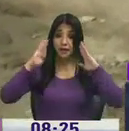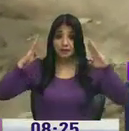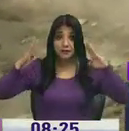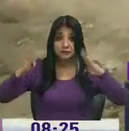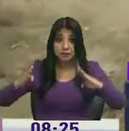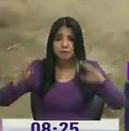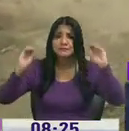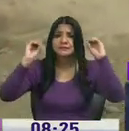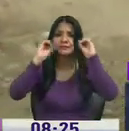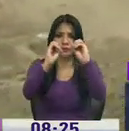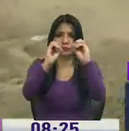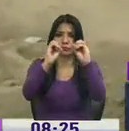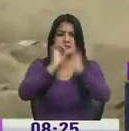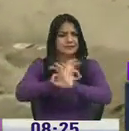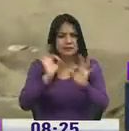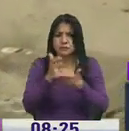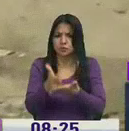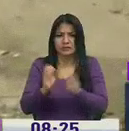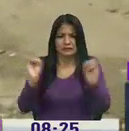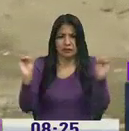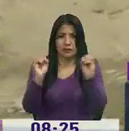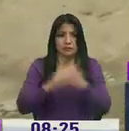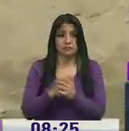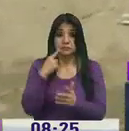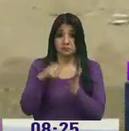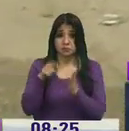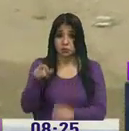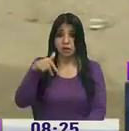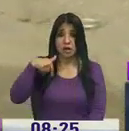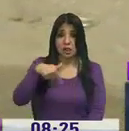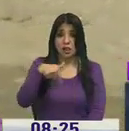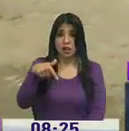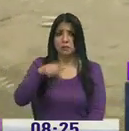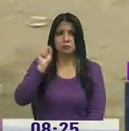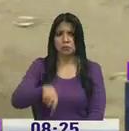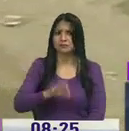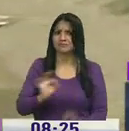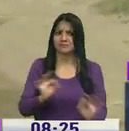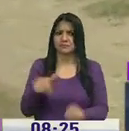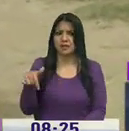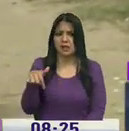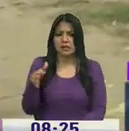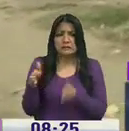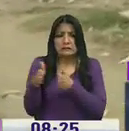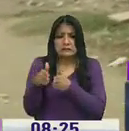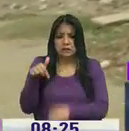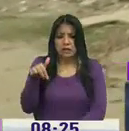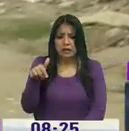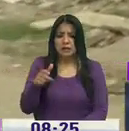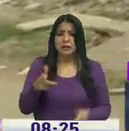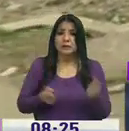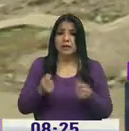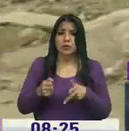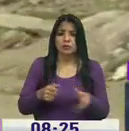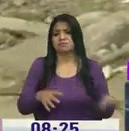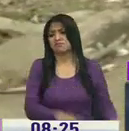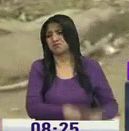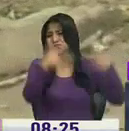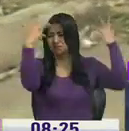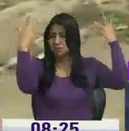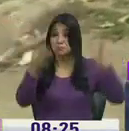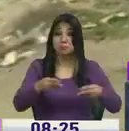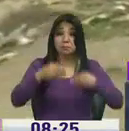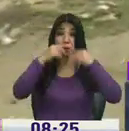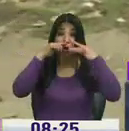barrio. Es complicado incluso caminar. Ustedes pueden ver cómo las veredas se estrechan. Claro, pasa un vehículo, levanta una gran cantidad